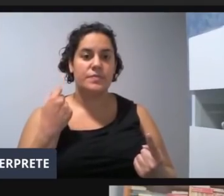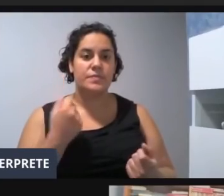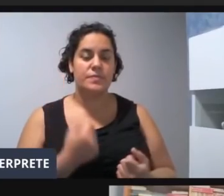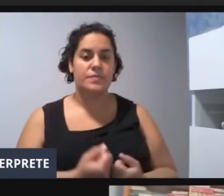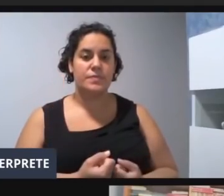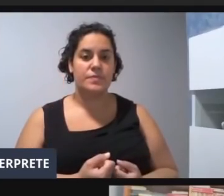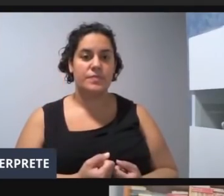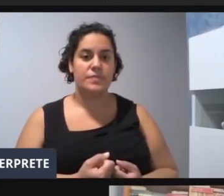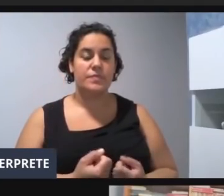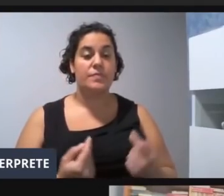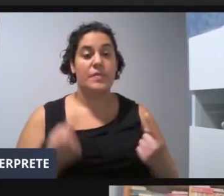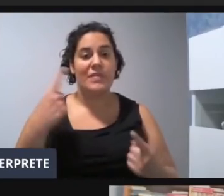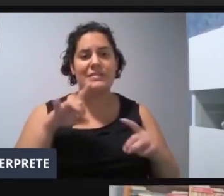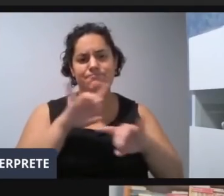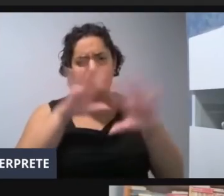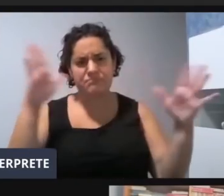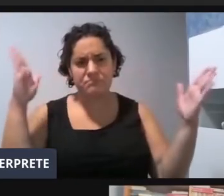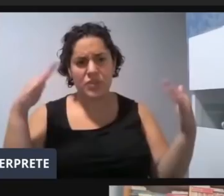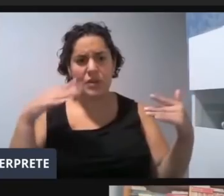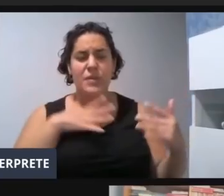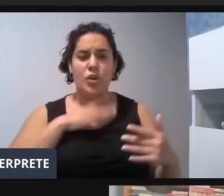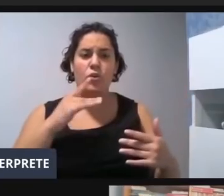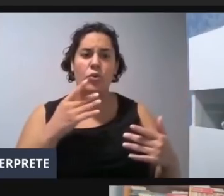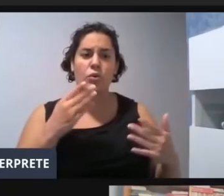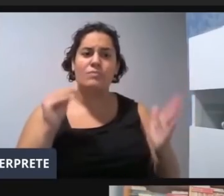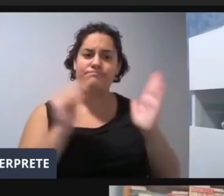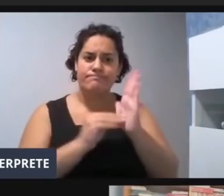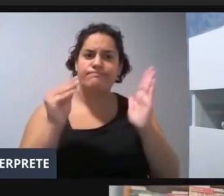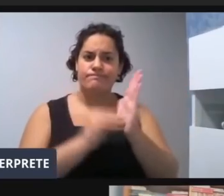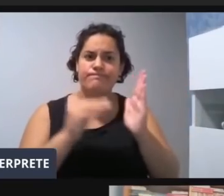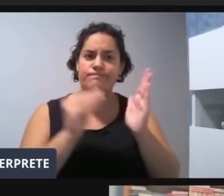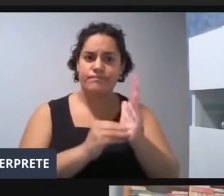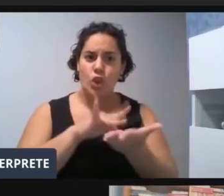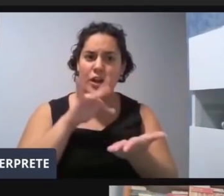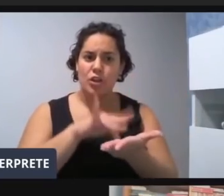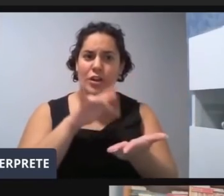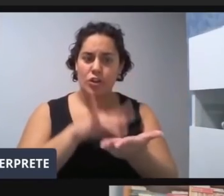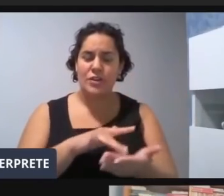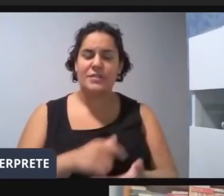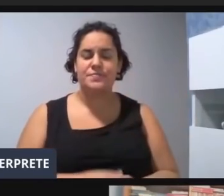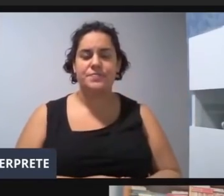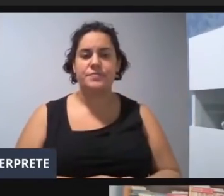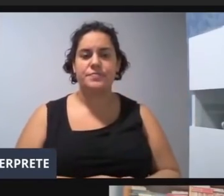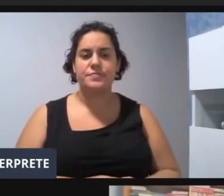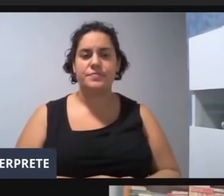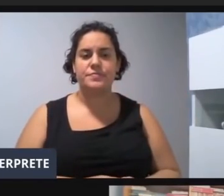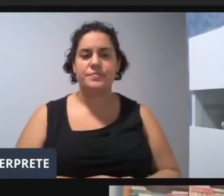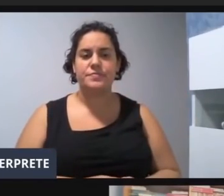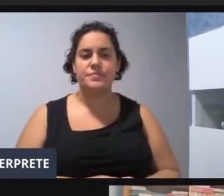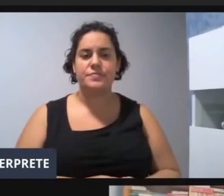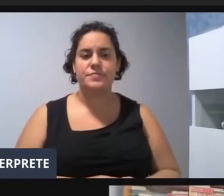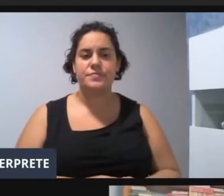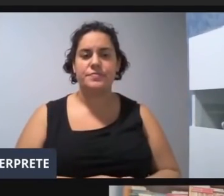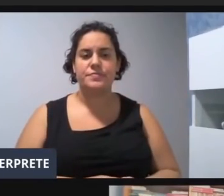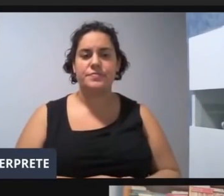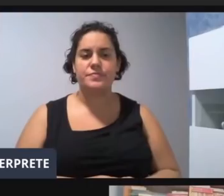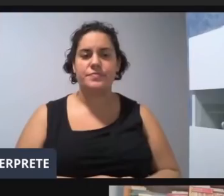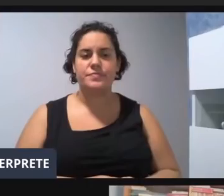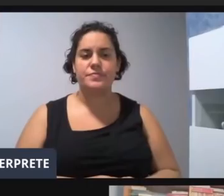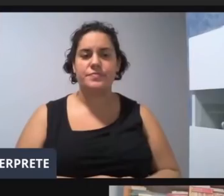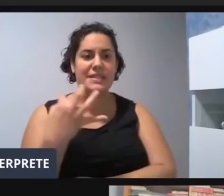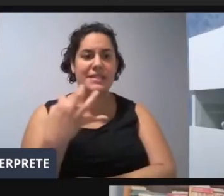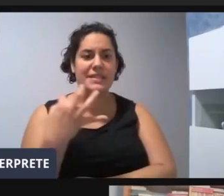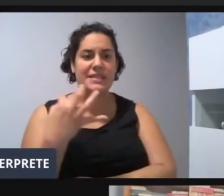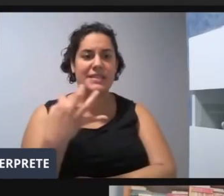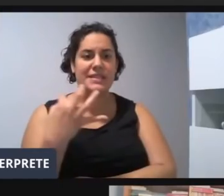repetitivos, es decir, que han ocurrido más de una vez, no son excepcionales, lo que ocurre con las vacunas es que causan, es que predisponen a una mayor